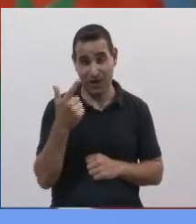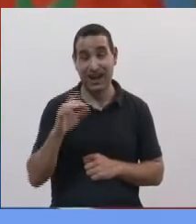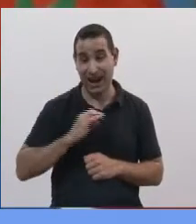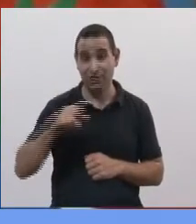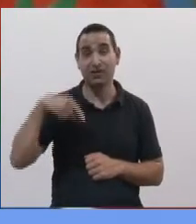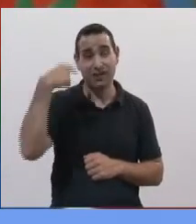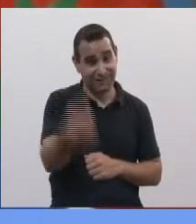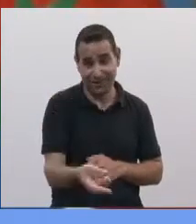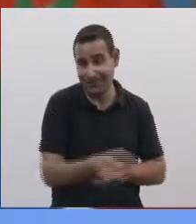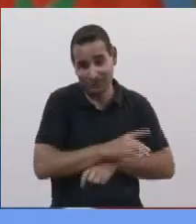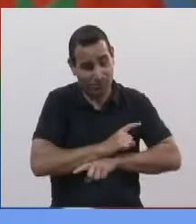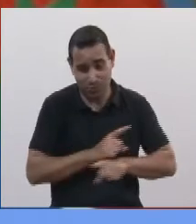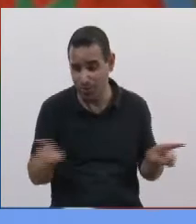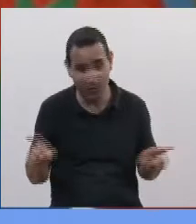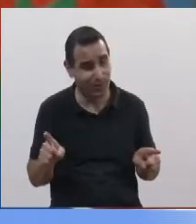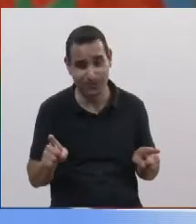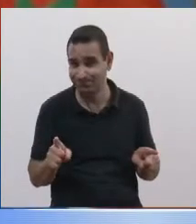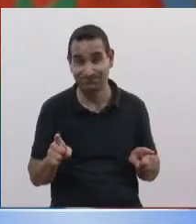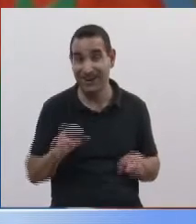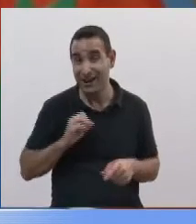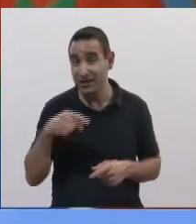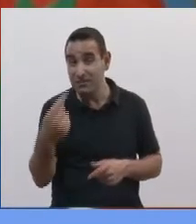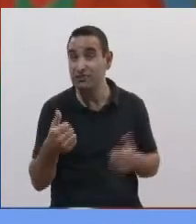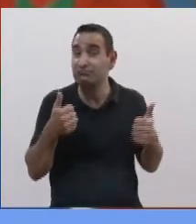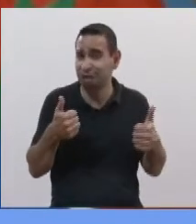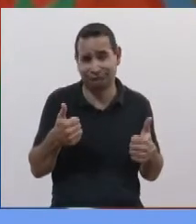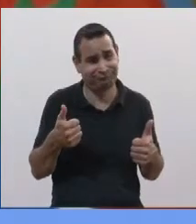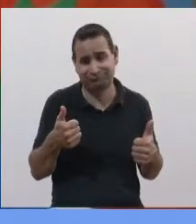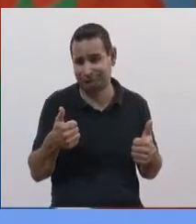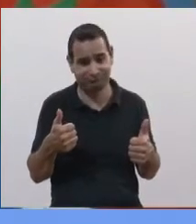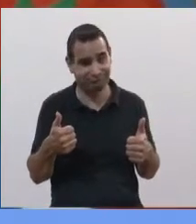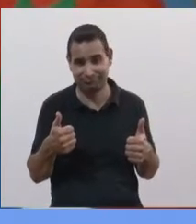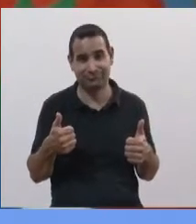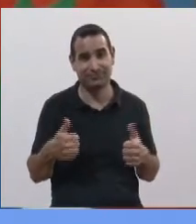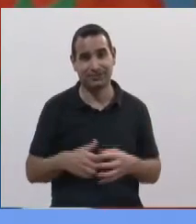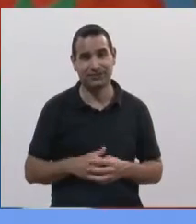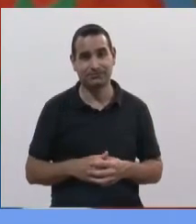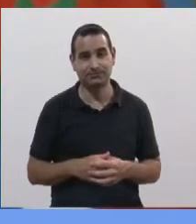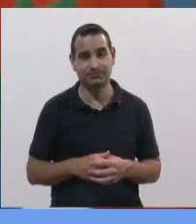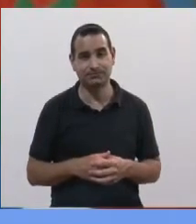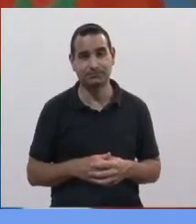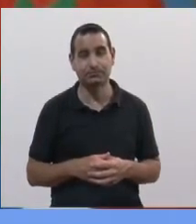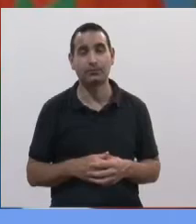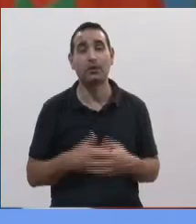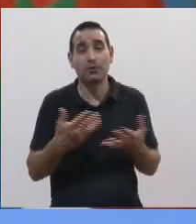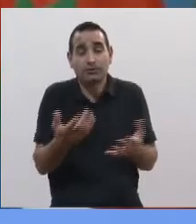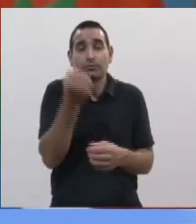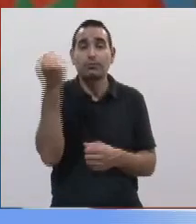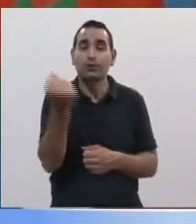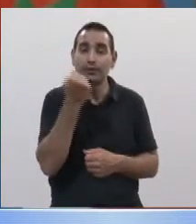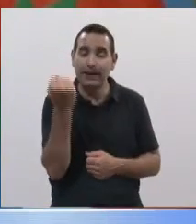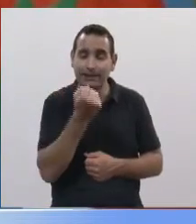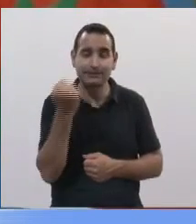próximo año tampoco se avecina en las mejores condiciones para que ellos se reactiven. Por eso es tan importante